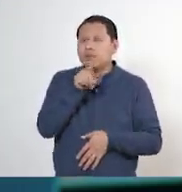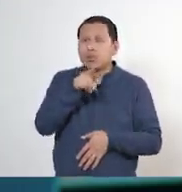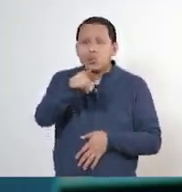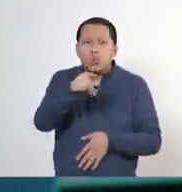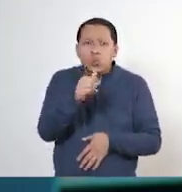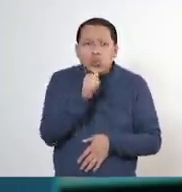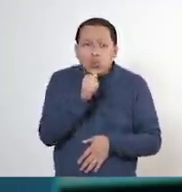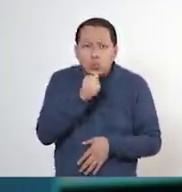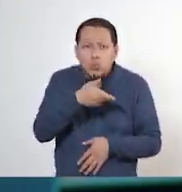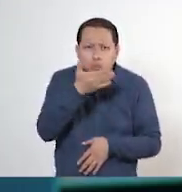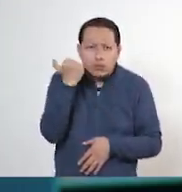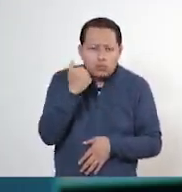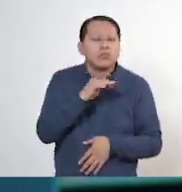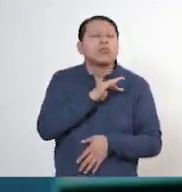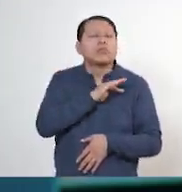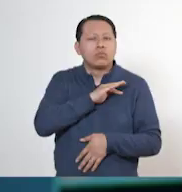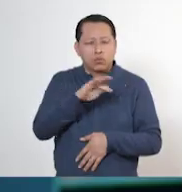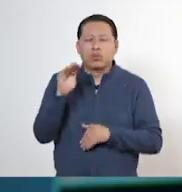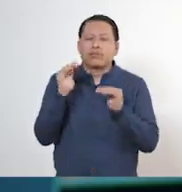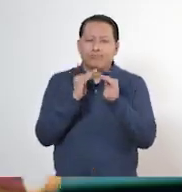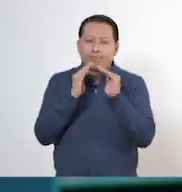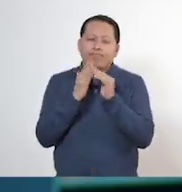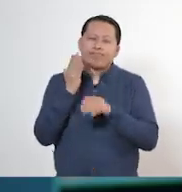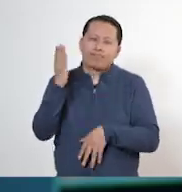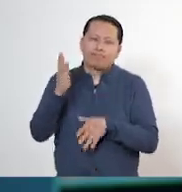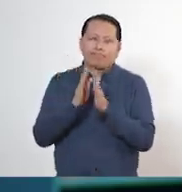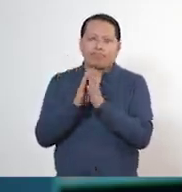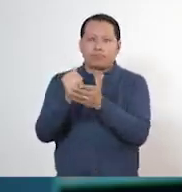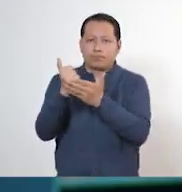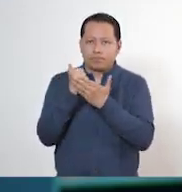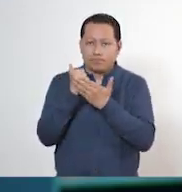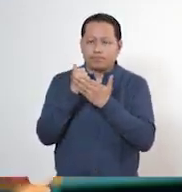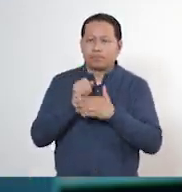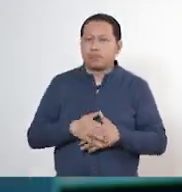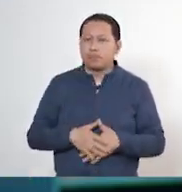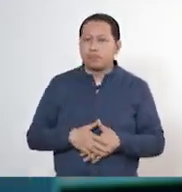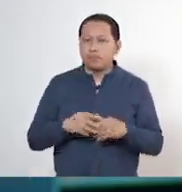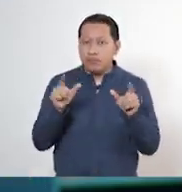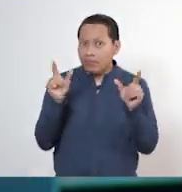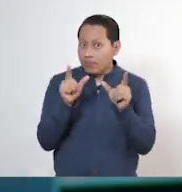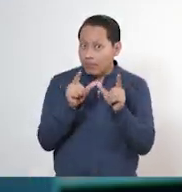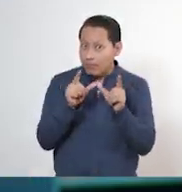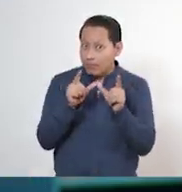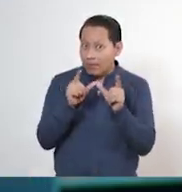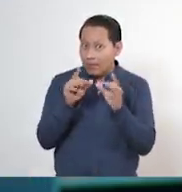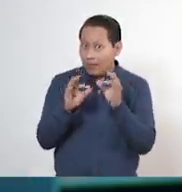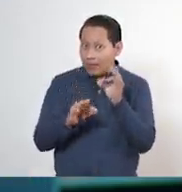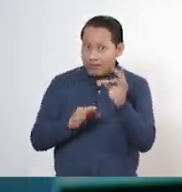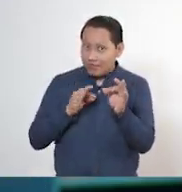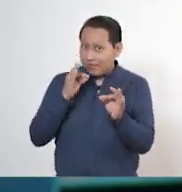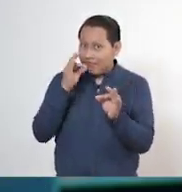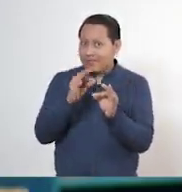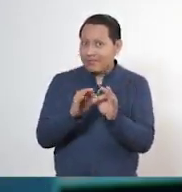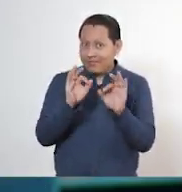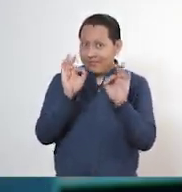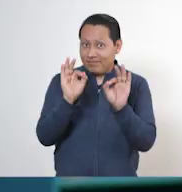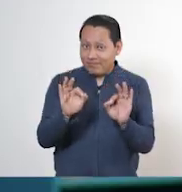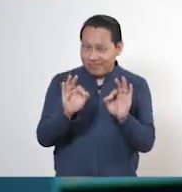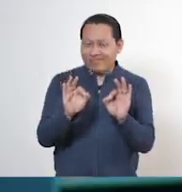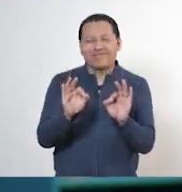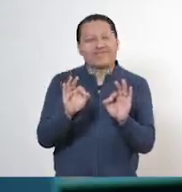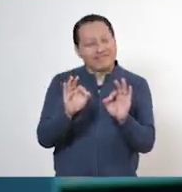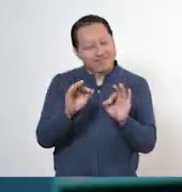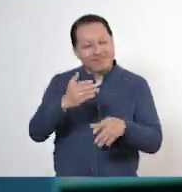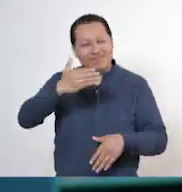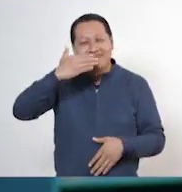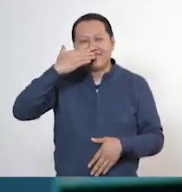sabes cómo hacerlo, pide ayuda en casa. ¿Lista? ¿Listo?